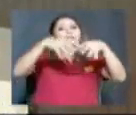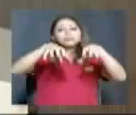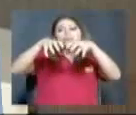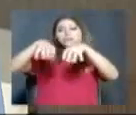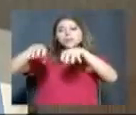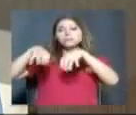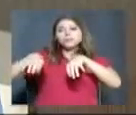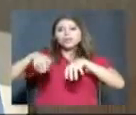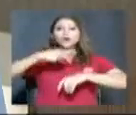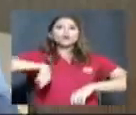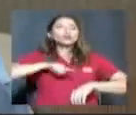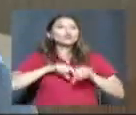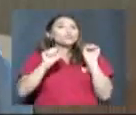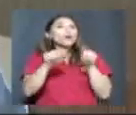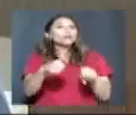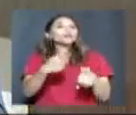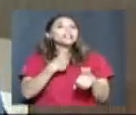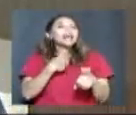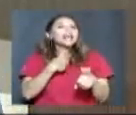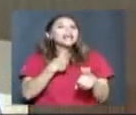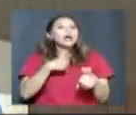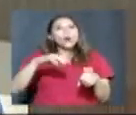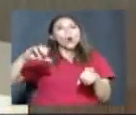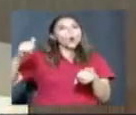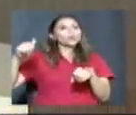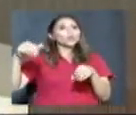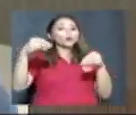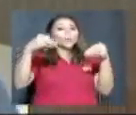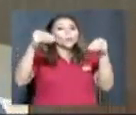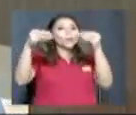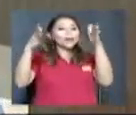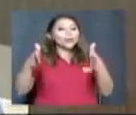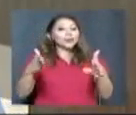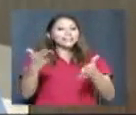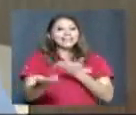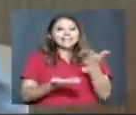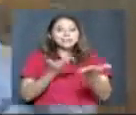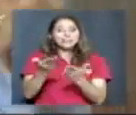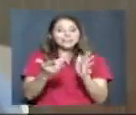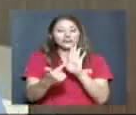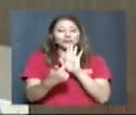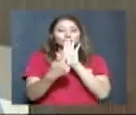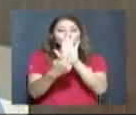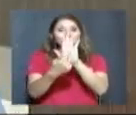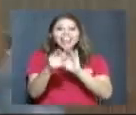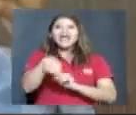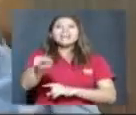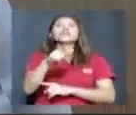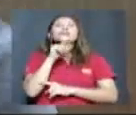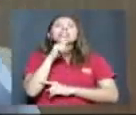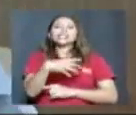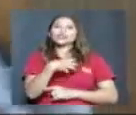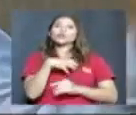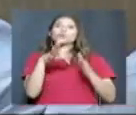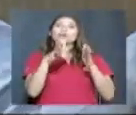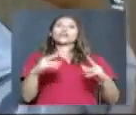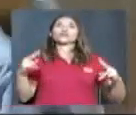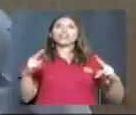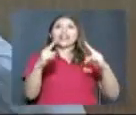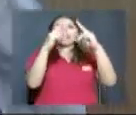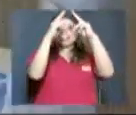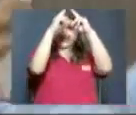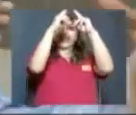proveedores de servicios de transmisión, que van a ser, digamos, los dueños de la antena y del transmisor. Y los diferentes productores pueden llegar y decirle, ok, yo